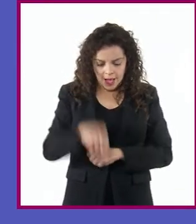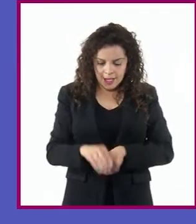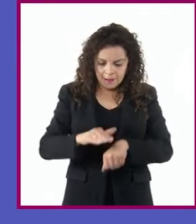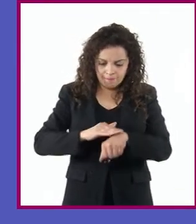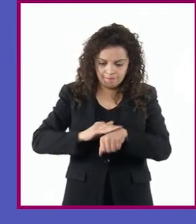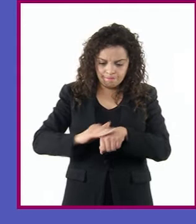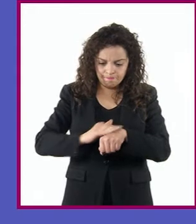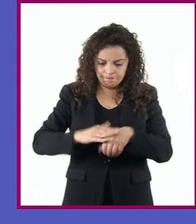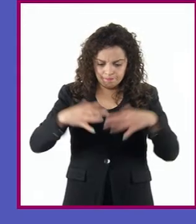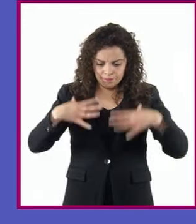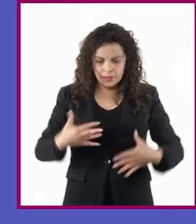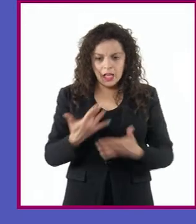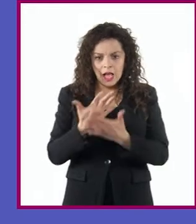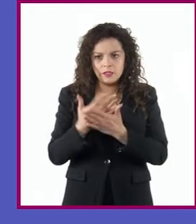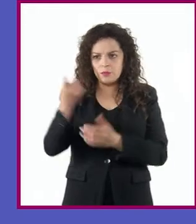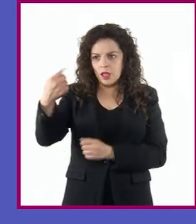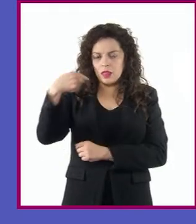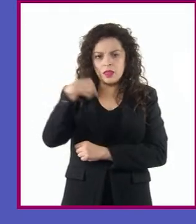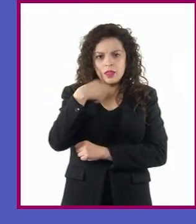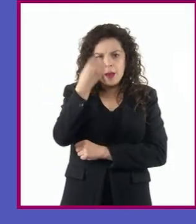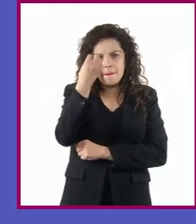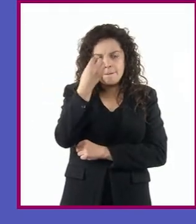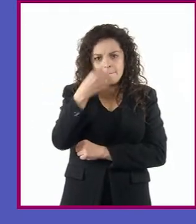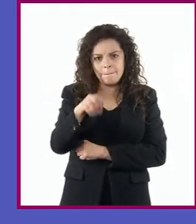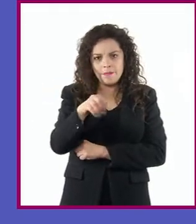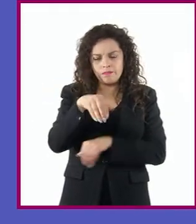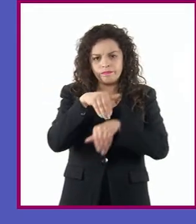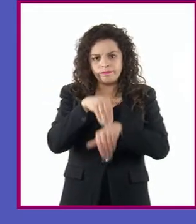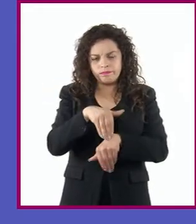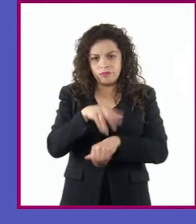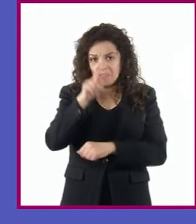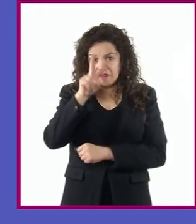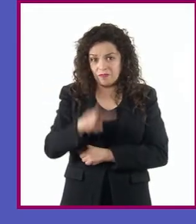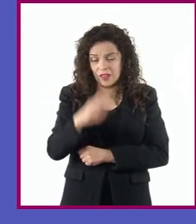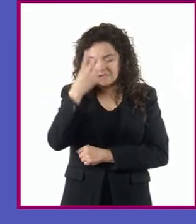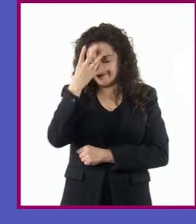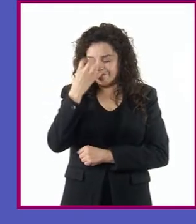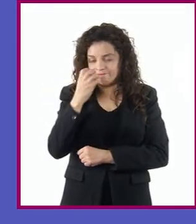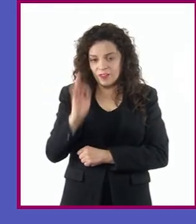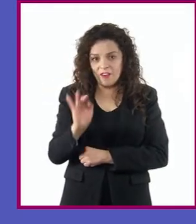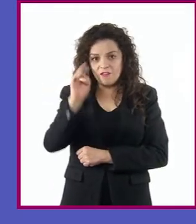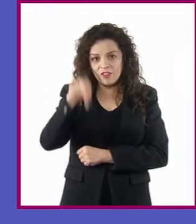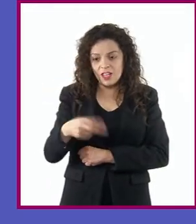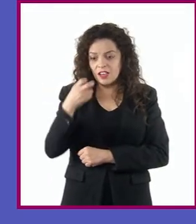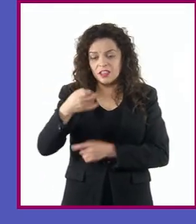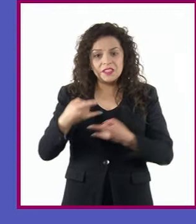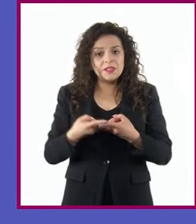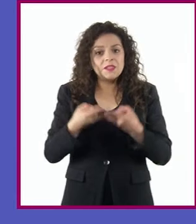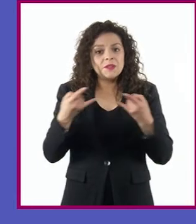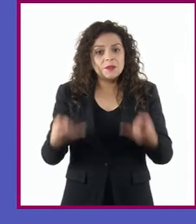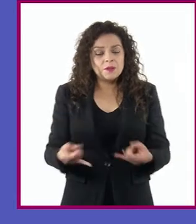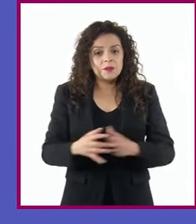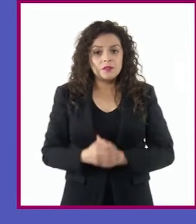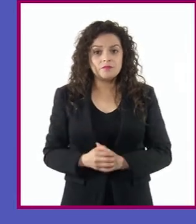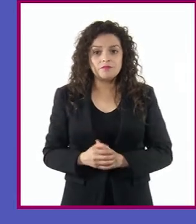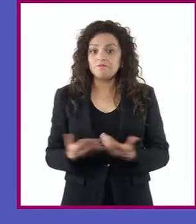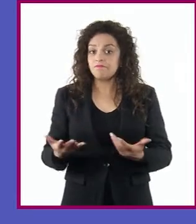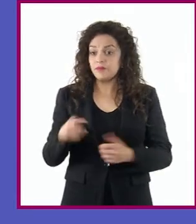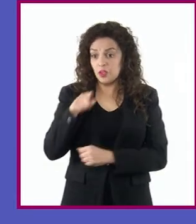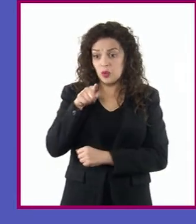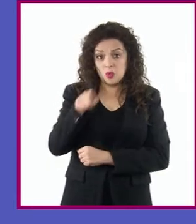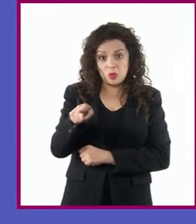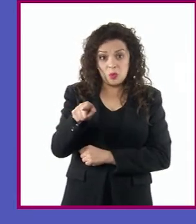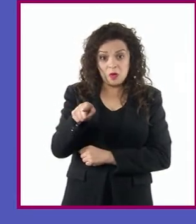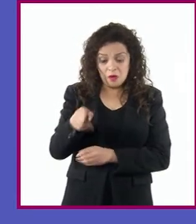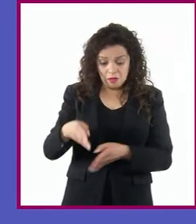a los frailes de tu orden. ¿Qué fin más triste ha tenido nuestra historia? Tú,